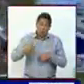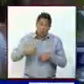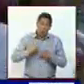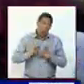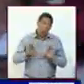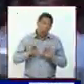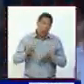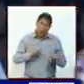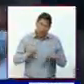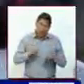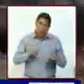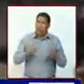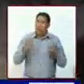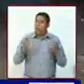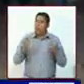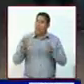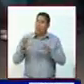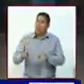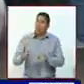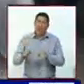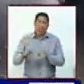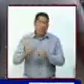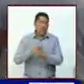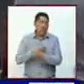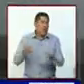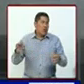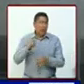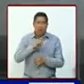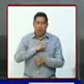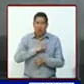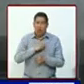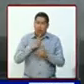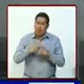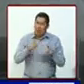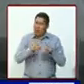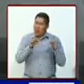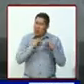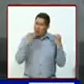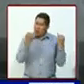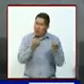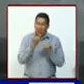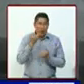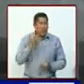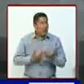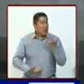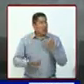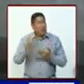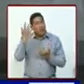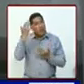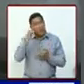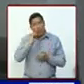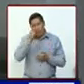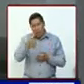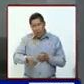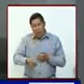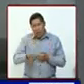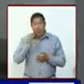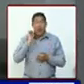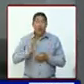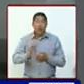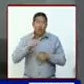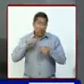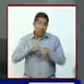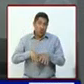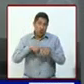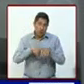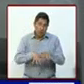hubo intentos de toma del comando y se han quemado también varias instituciones. Entonces, esperemos que el día de mañana su